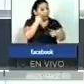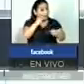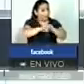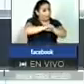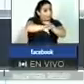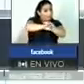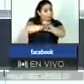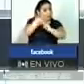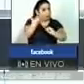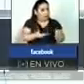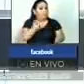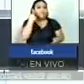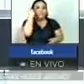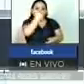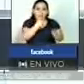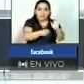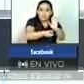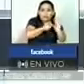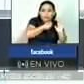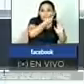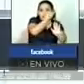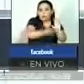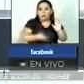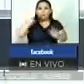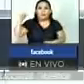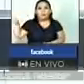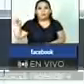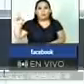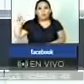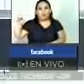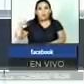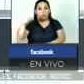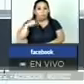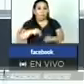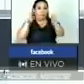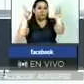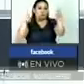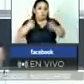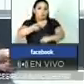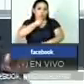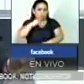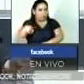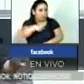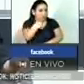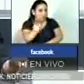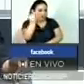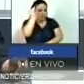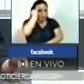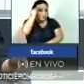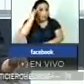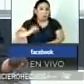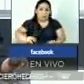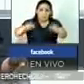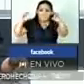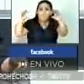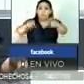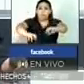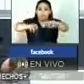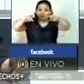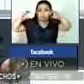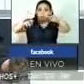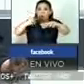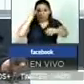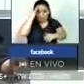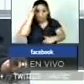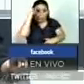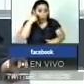don Israel ha salido en este reportaje de nuestro compañero Julio Guevara. Vamos a continuar con las noticias. Saben ustedes que la fuerte lluvia de las últimas horas provocaron